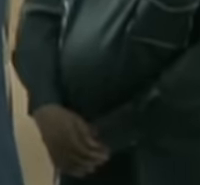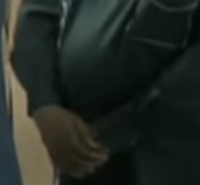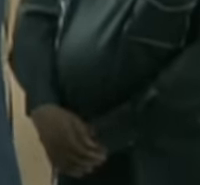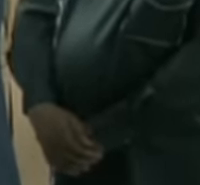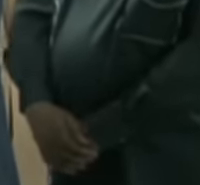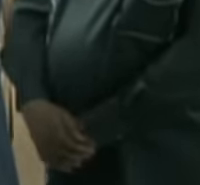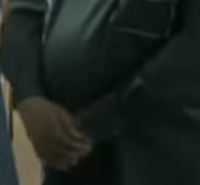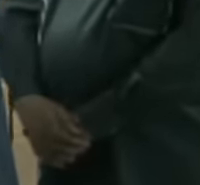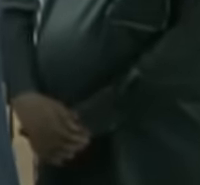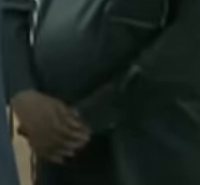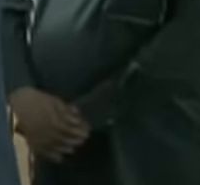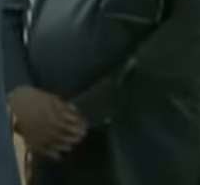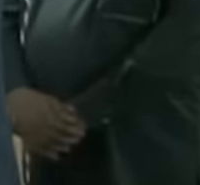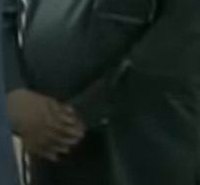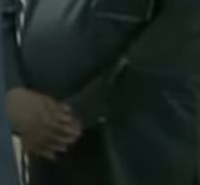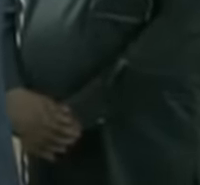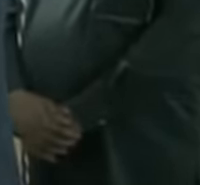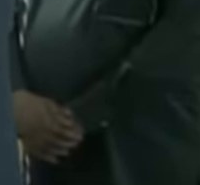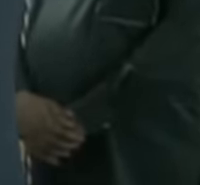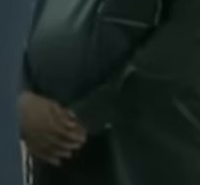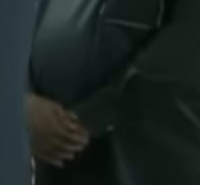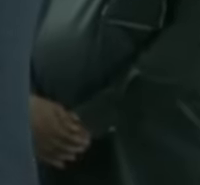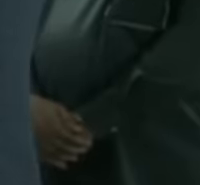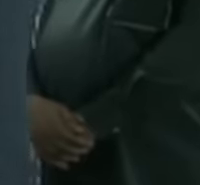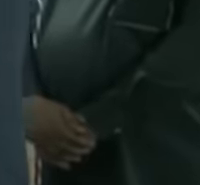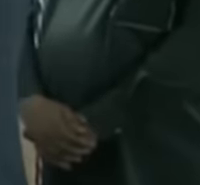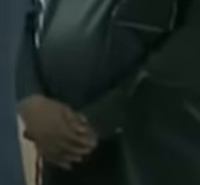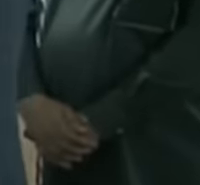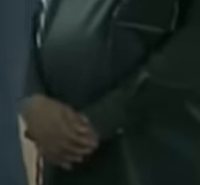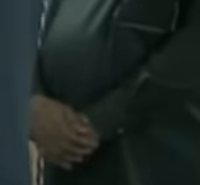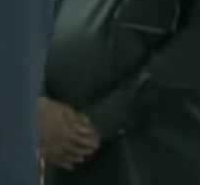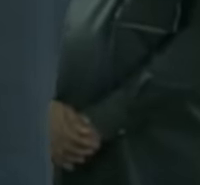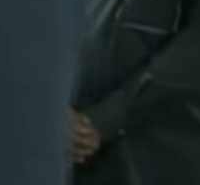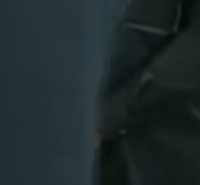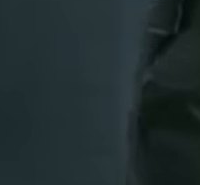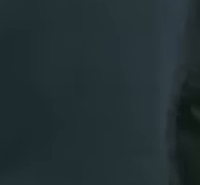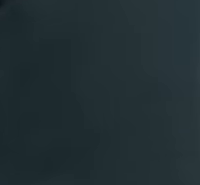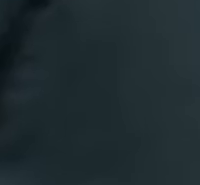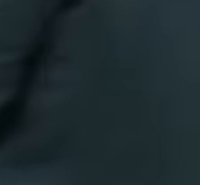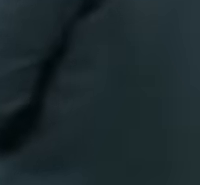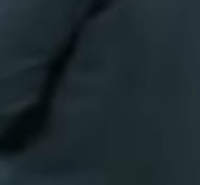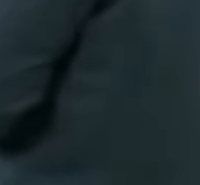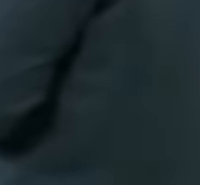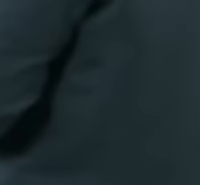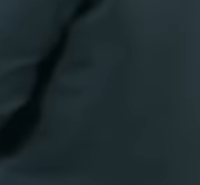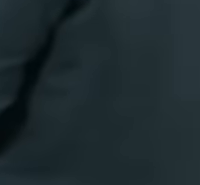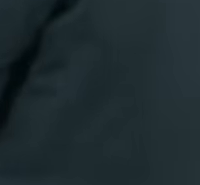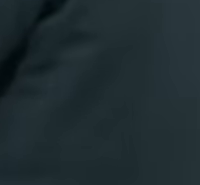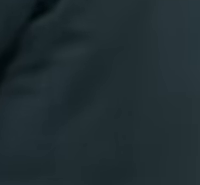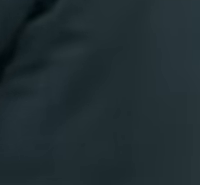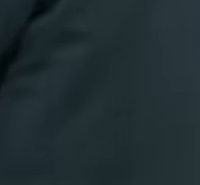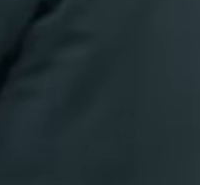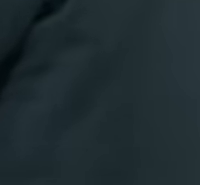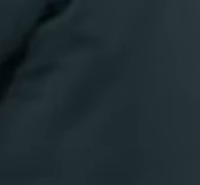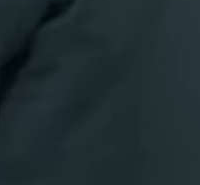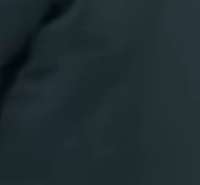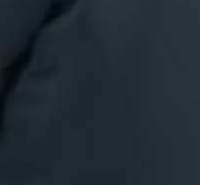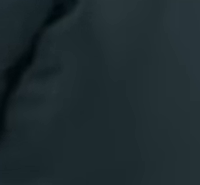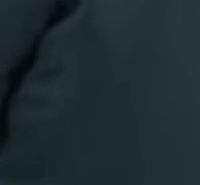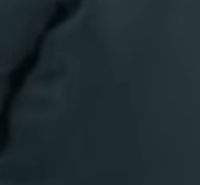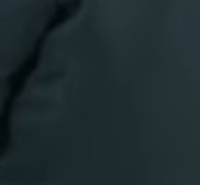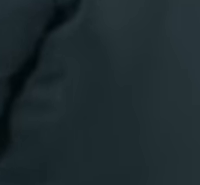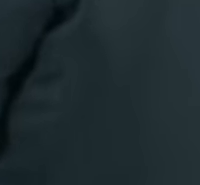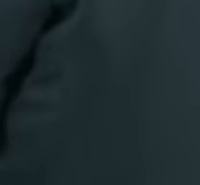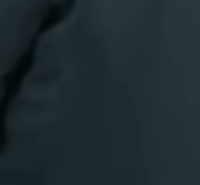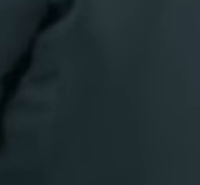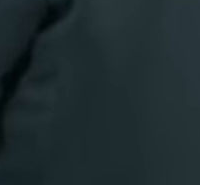quiera invertir, bienvenido, sea del país que sea, sin inmiscuirse en los asuntos internos de la República Bolivariana